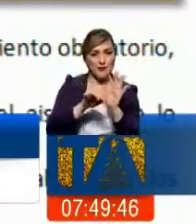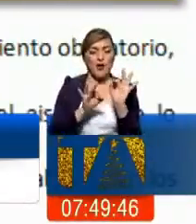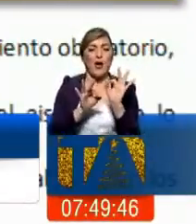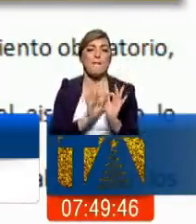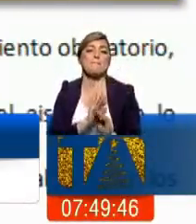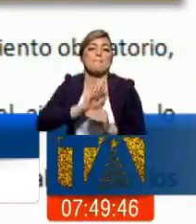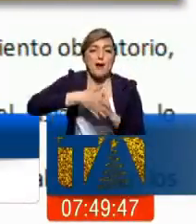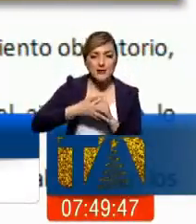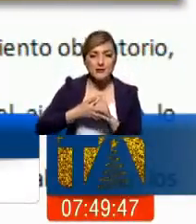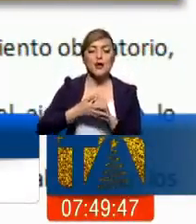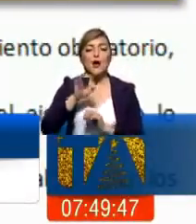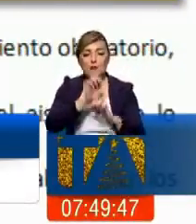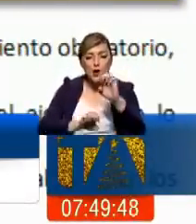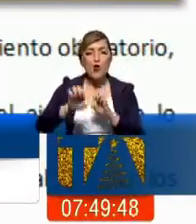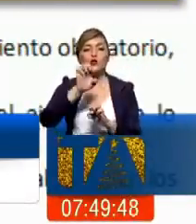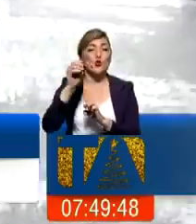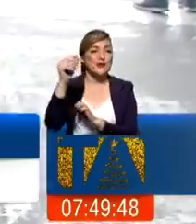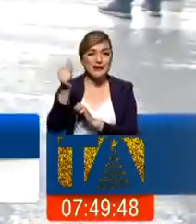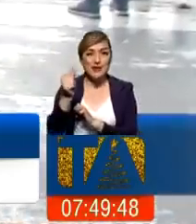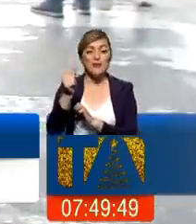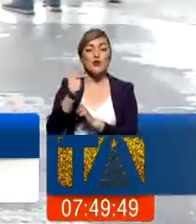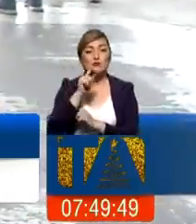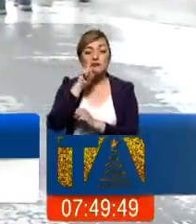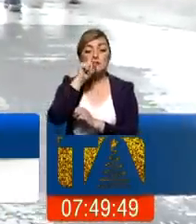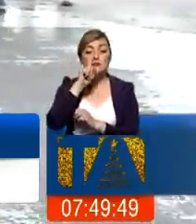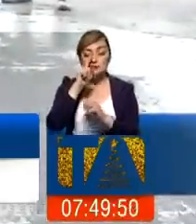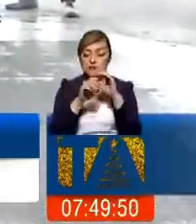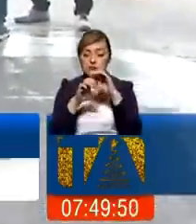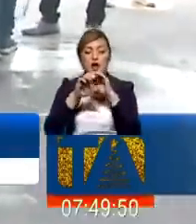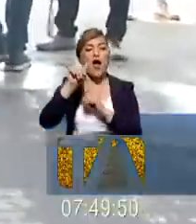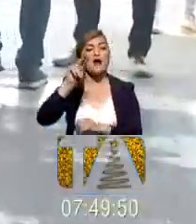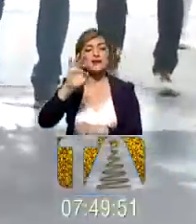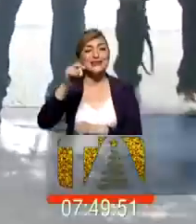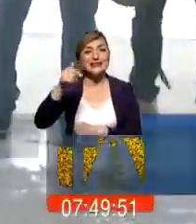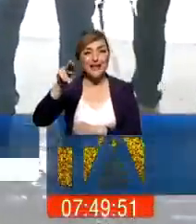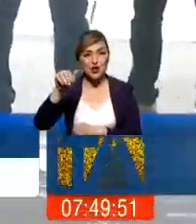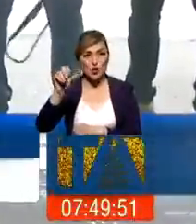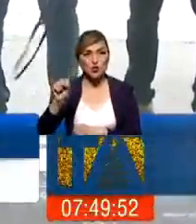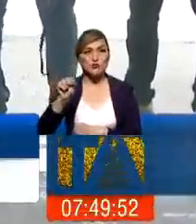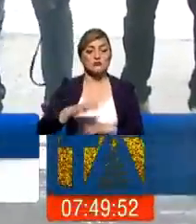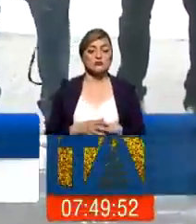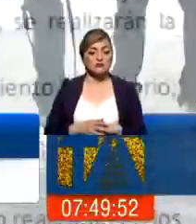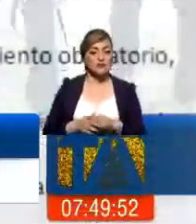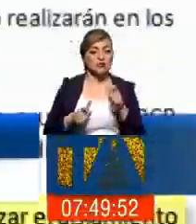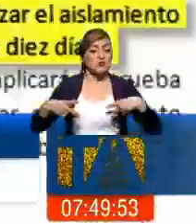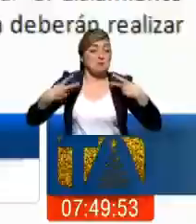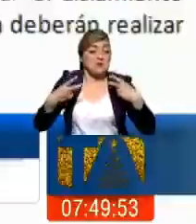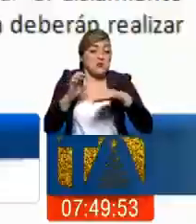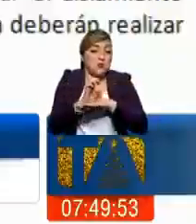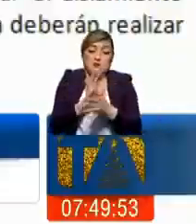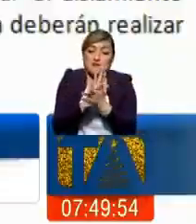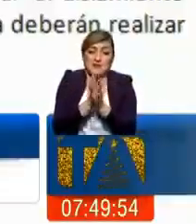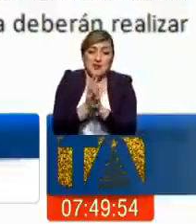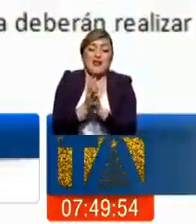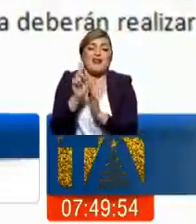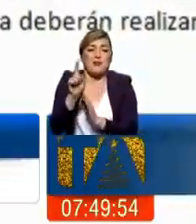test de antígenos, es decir, una prueba rápida. E indiferente de los resultados, aquellos pasajeros que no residen en Ecuador deben realizar